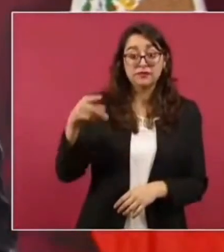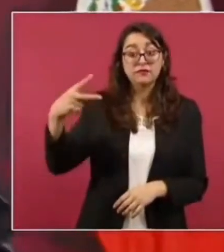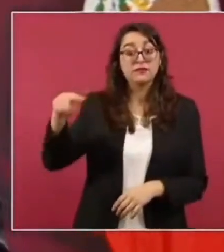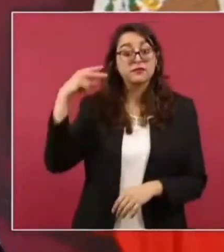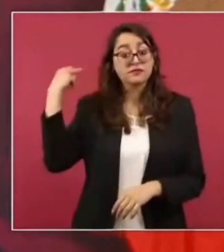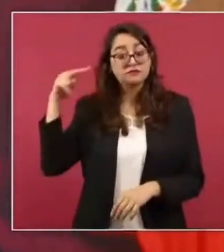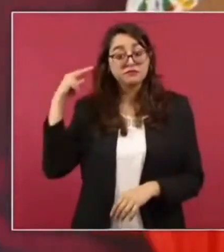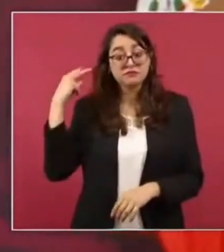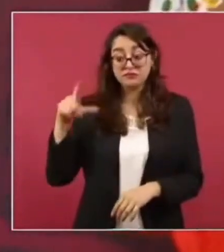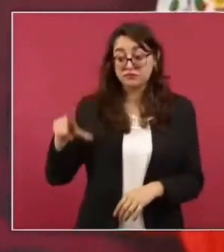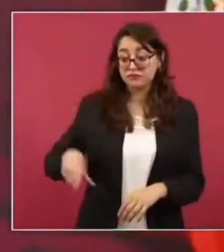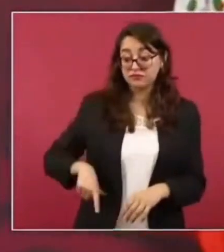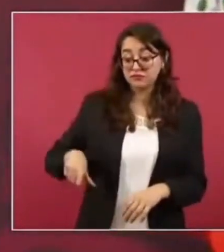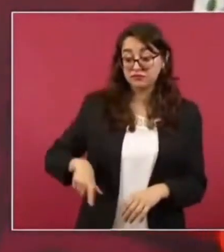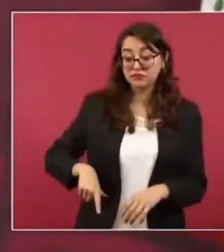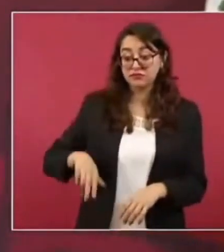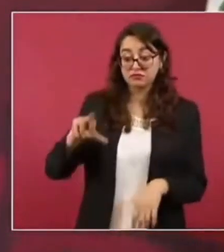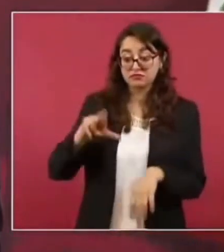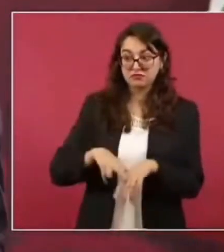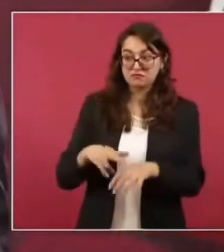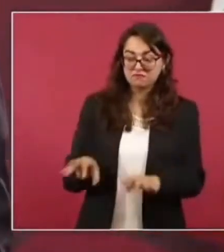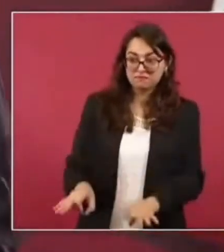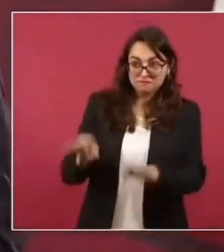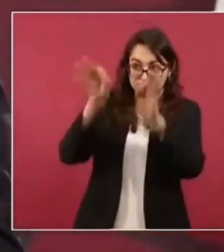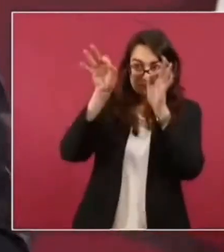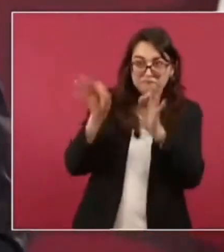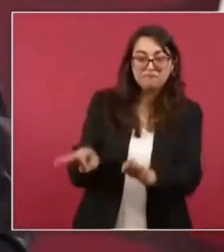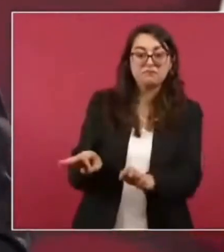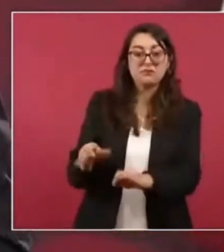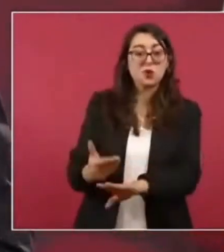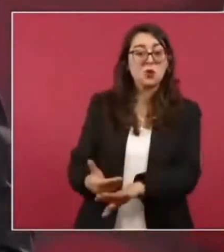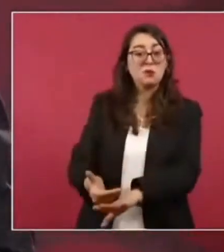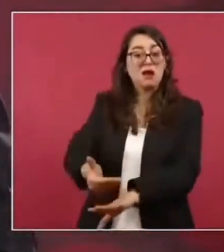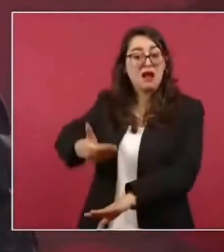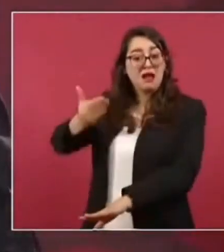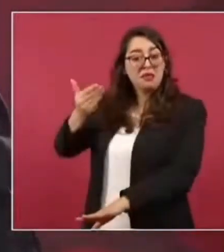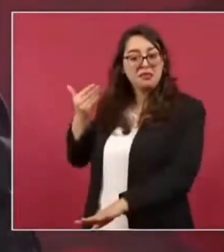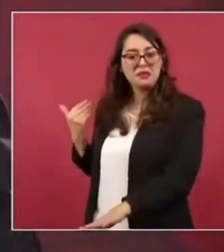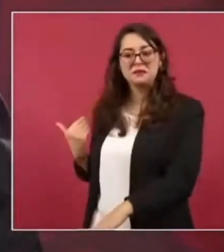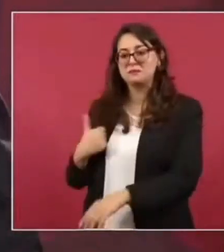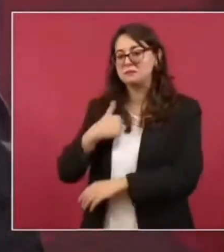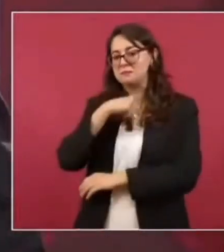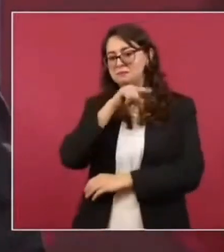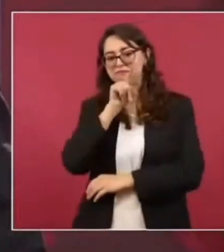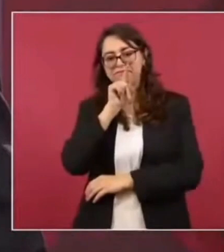Veracruz un gobernador como Cuitláhuac García.